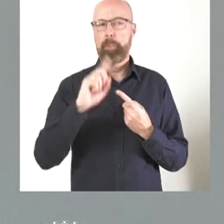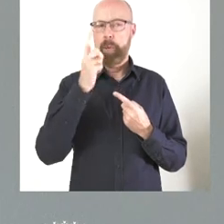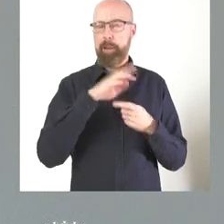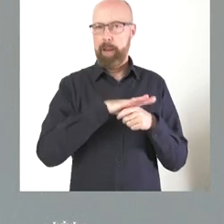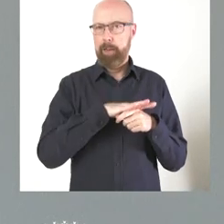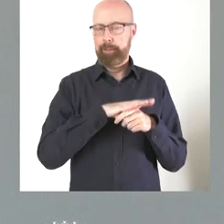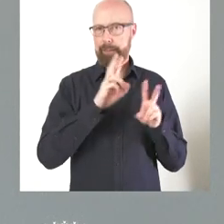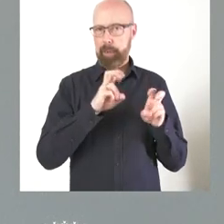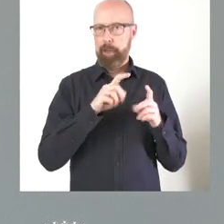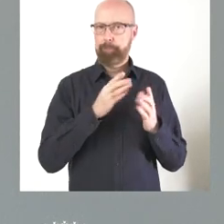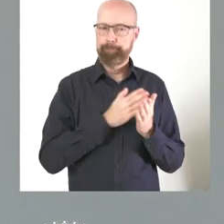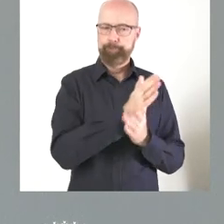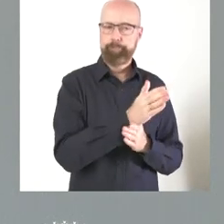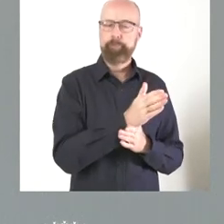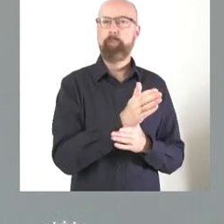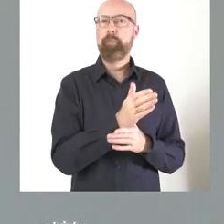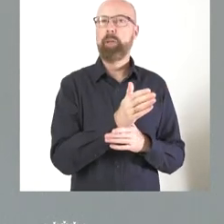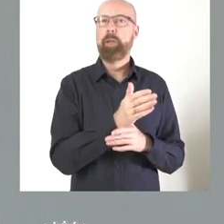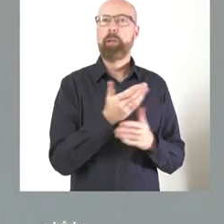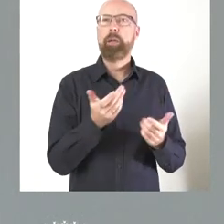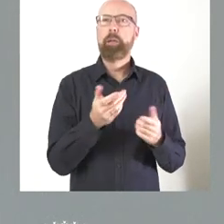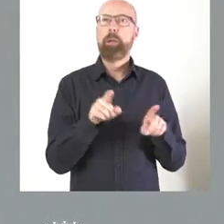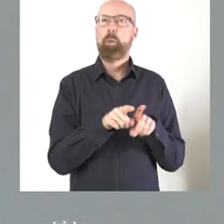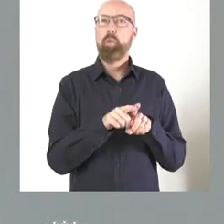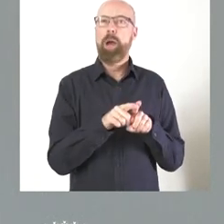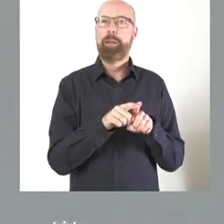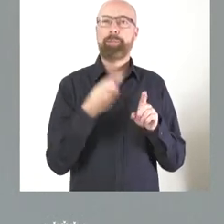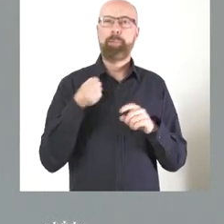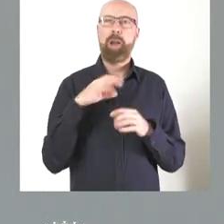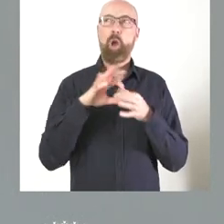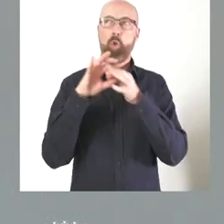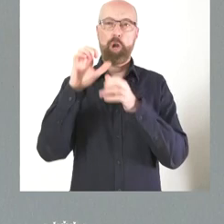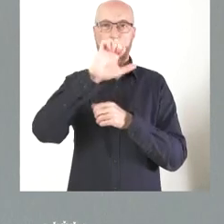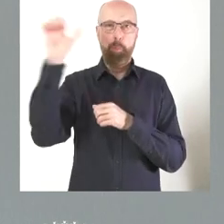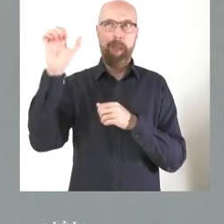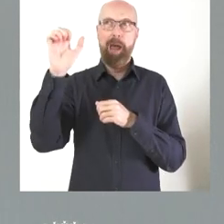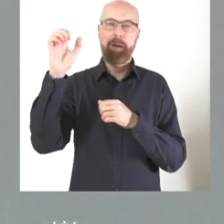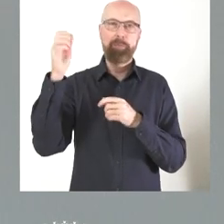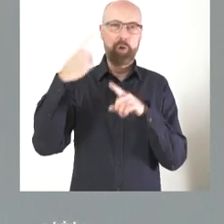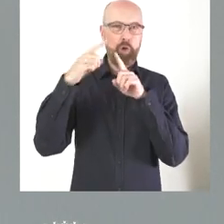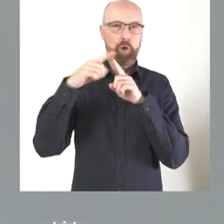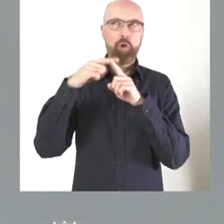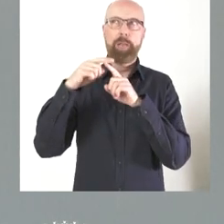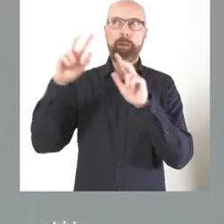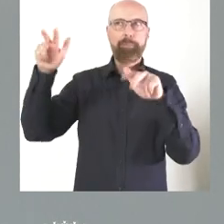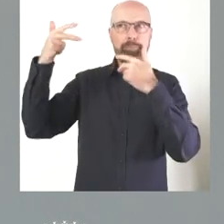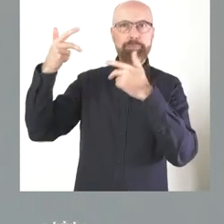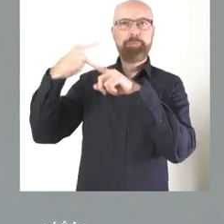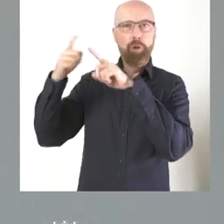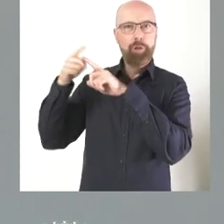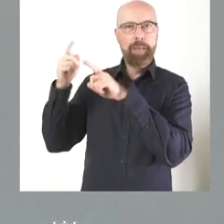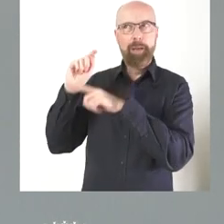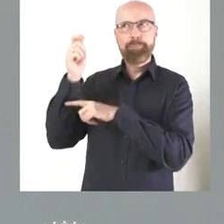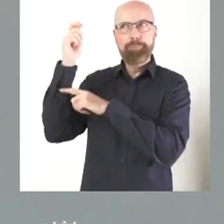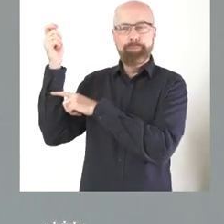utilizado en toda su potencialidad lo que hemos conseguido ante la Unión Europea y que ha hecho un camino por recorrer que no podemos dar por terminado Y